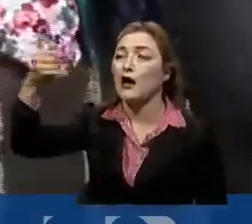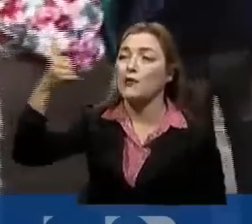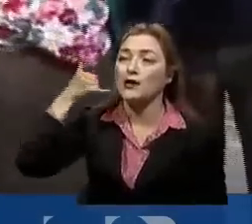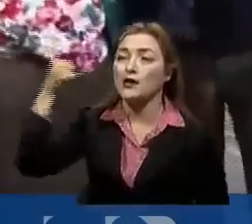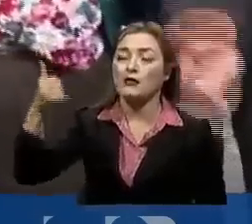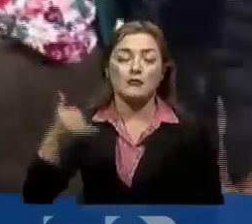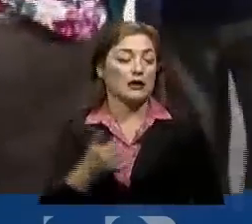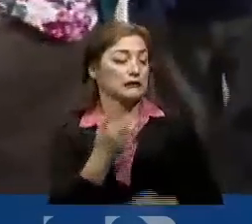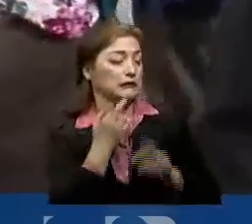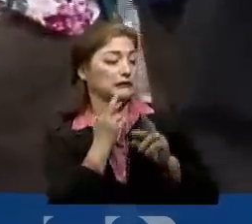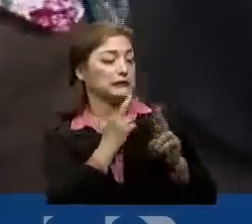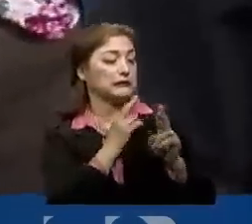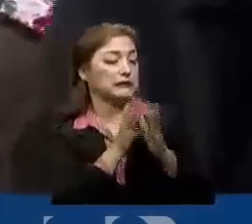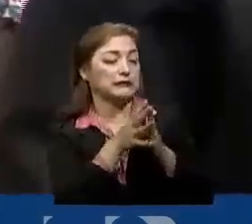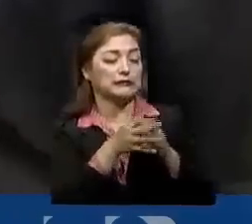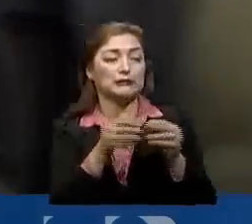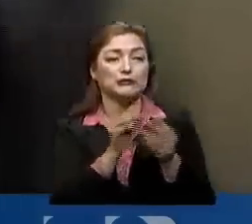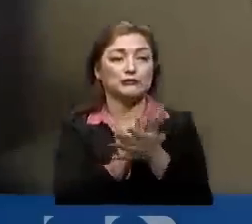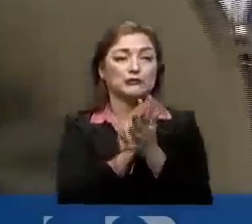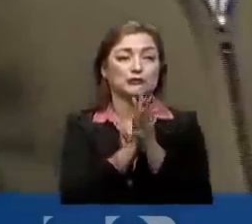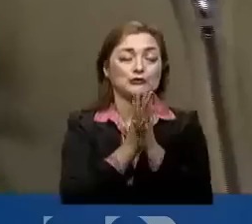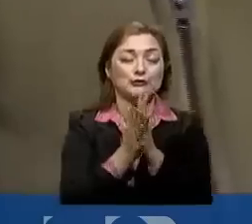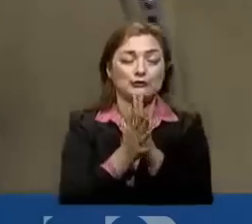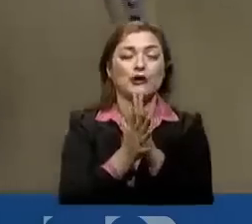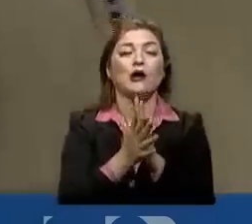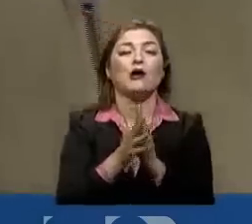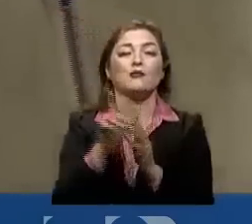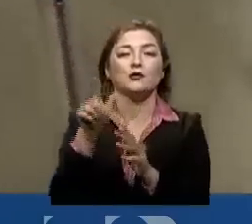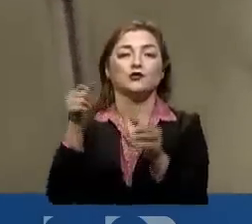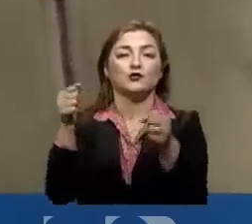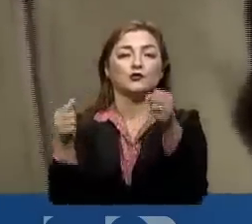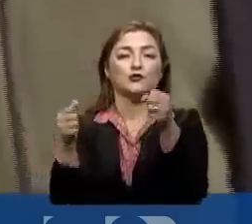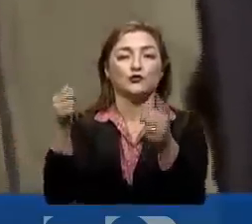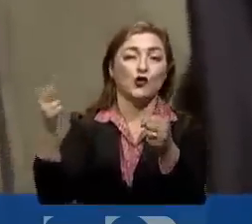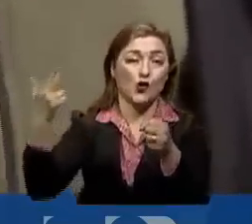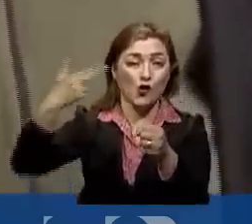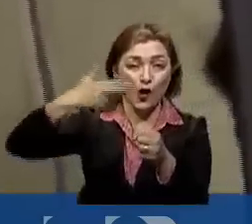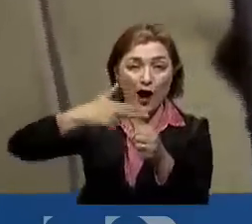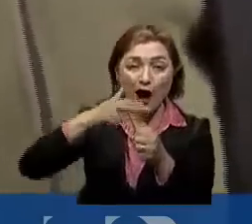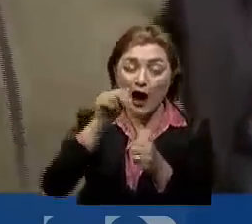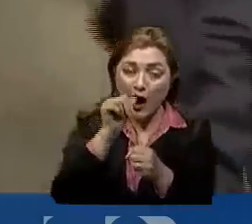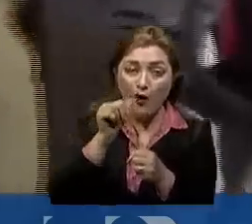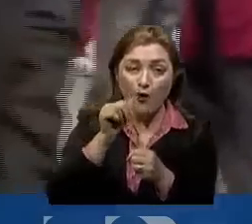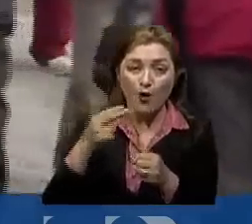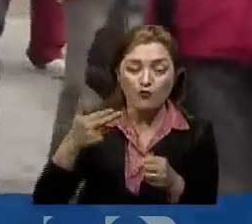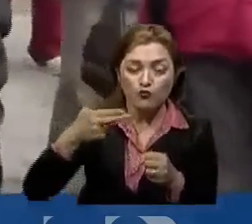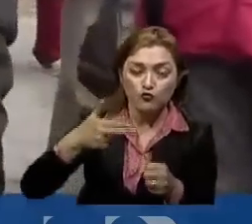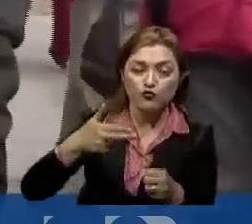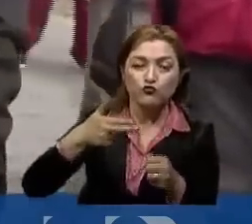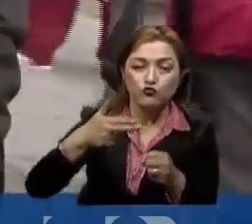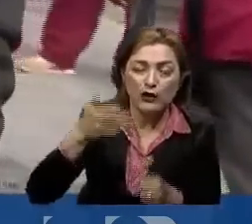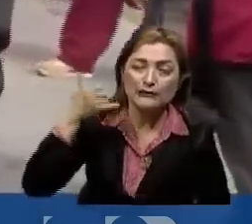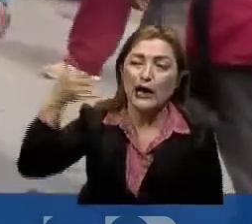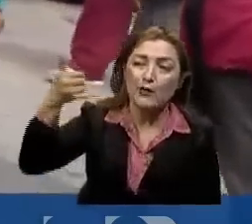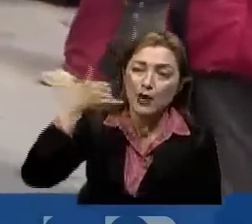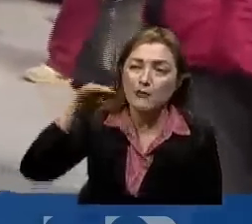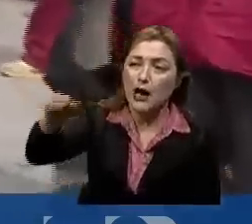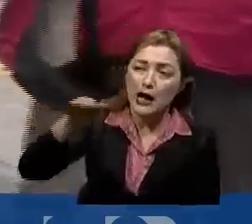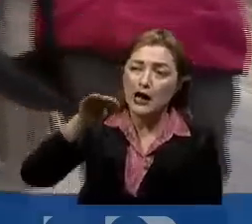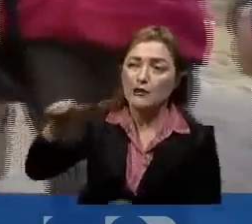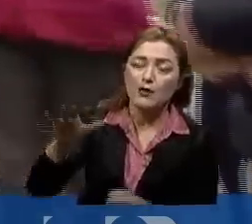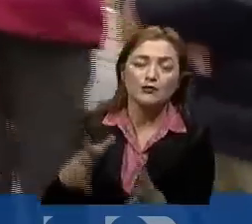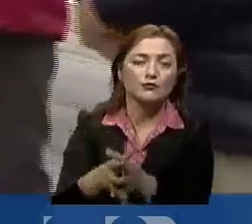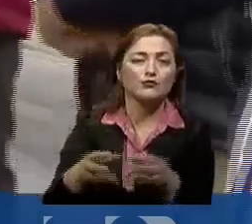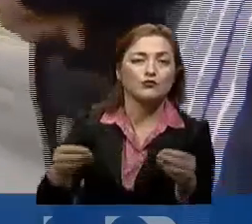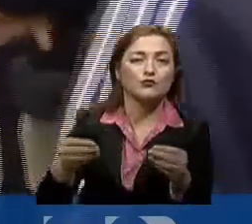da una solución. Al señor Mauricio Lincango, que es el repartidor del agua de aquí de San Antonio, pero tampoco nos da una solución.